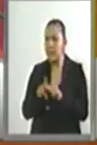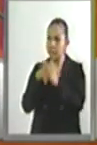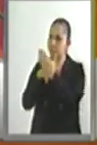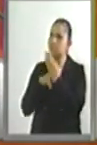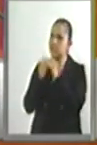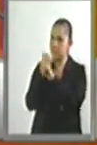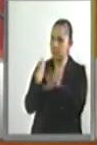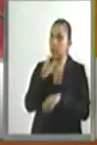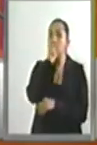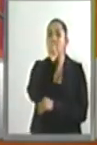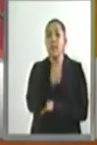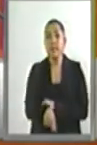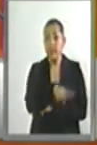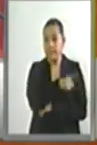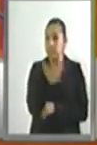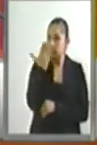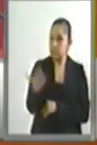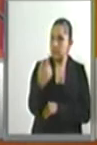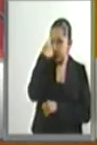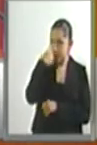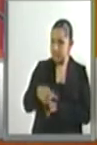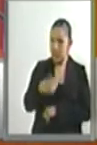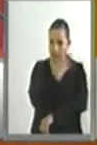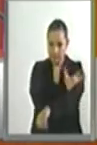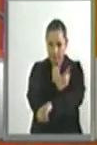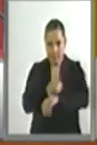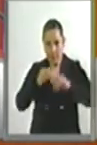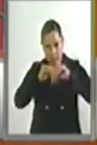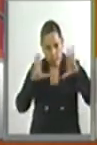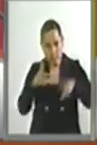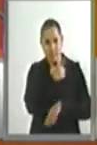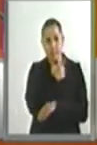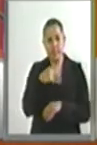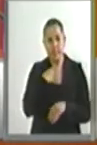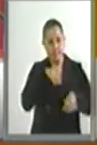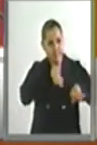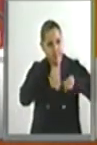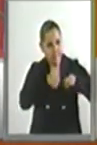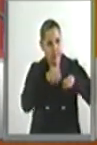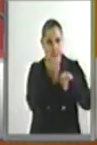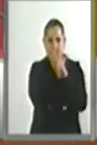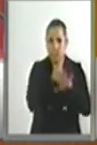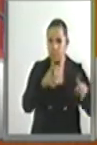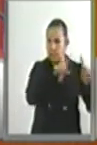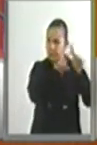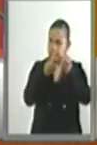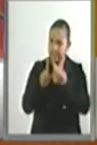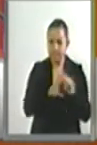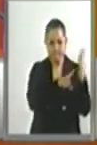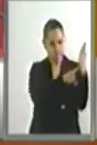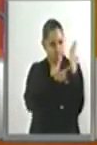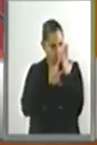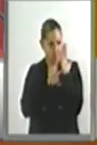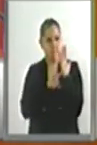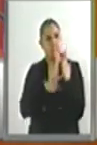establecen mecanismos de transparencia y rendición de cuentas de la información de las siguientes